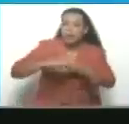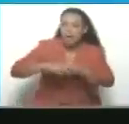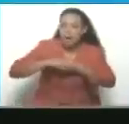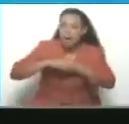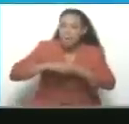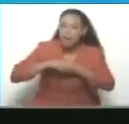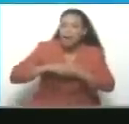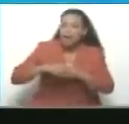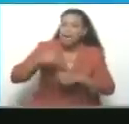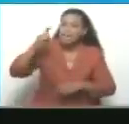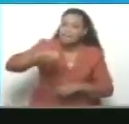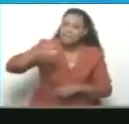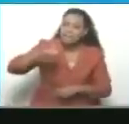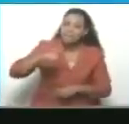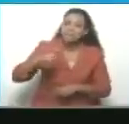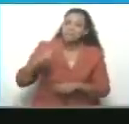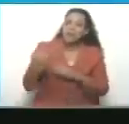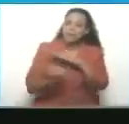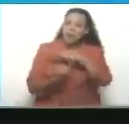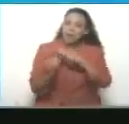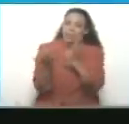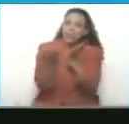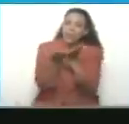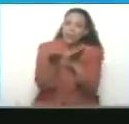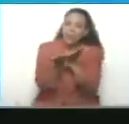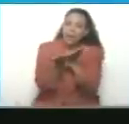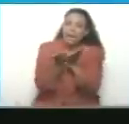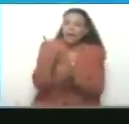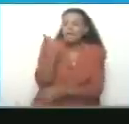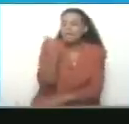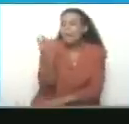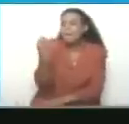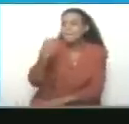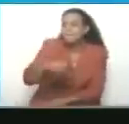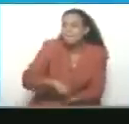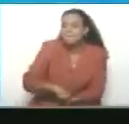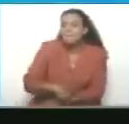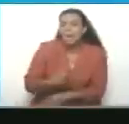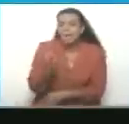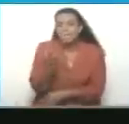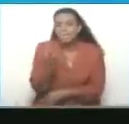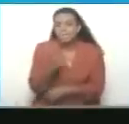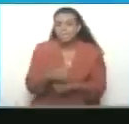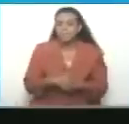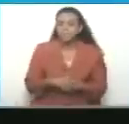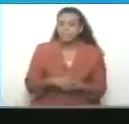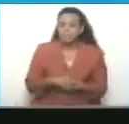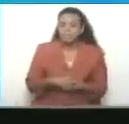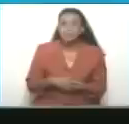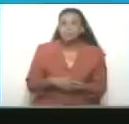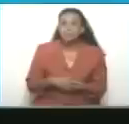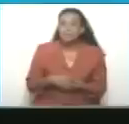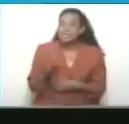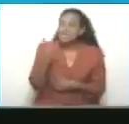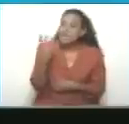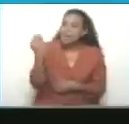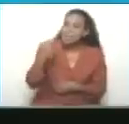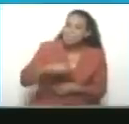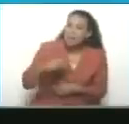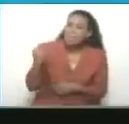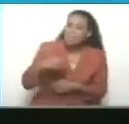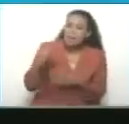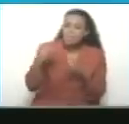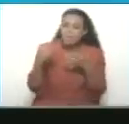amiga para nuestra institución que verdad que nos hace mucha falta mucha falta de verdad que necesitamos muchas